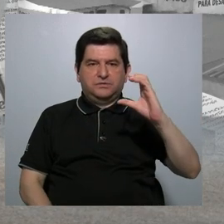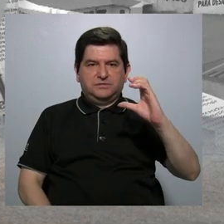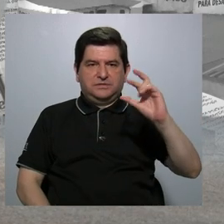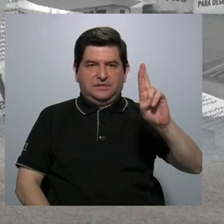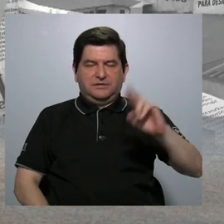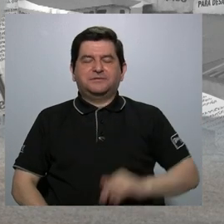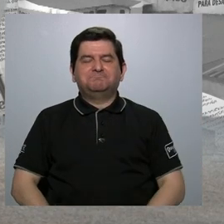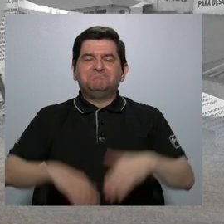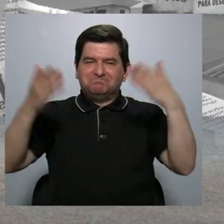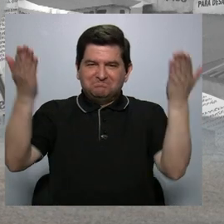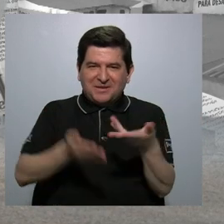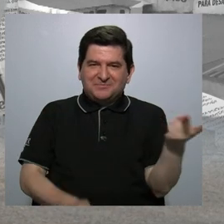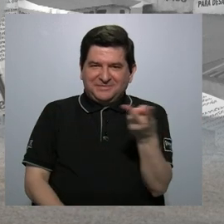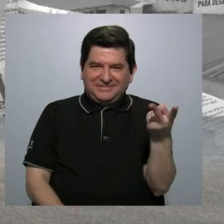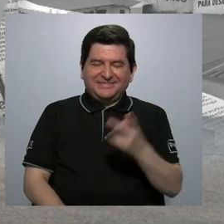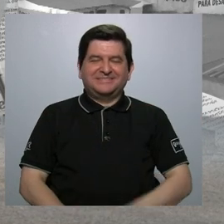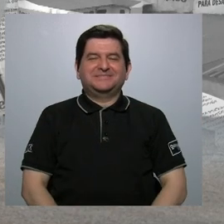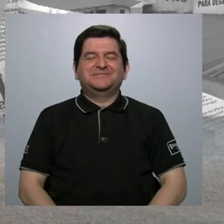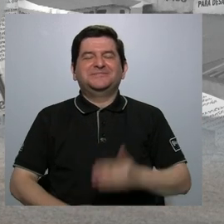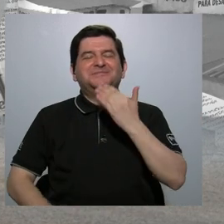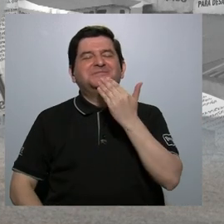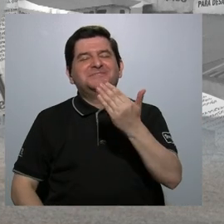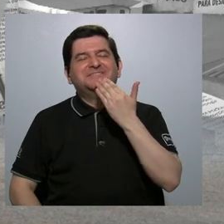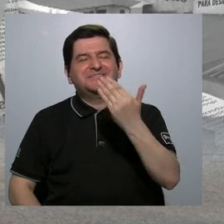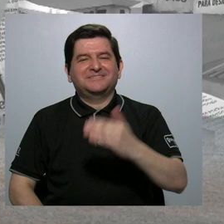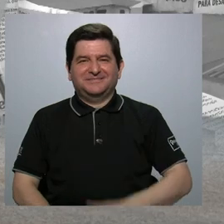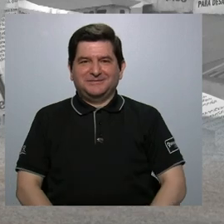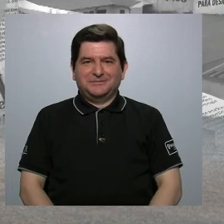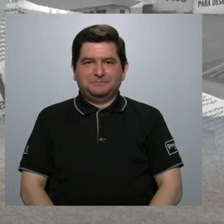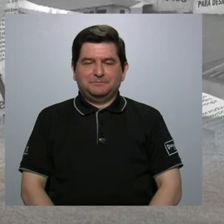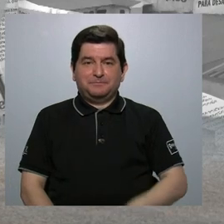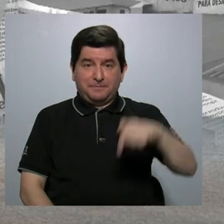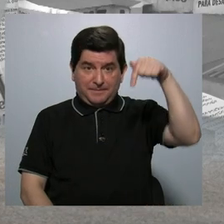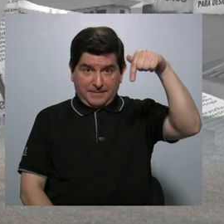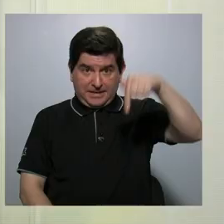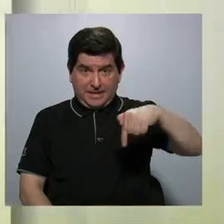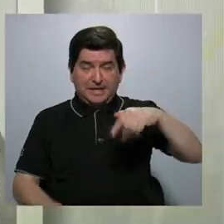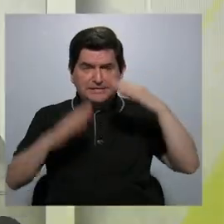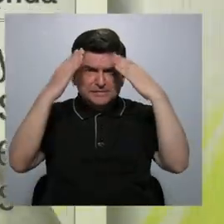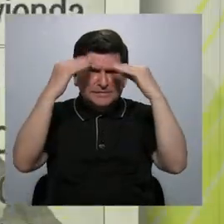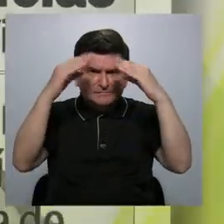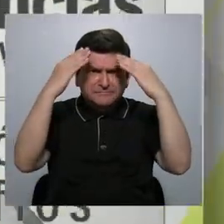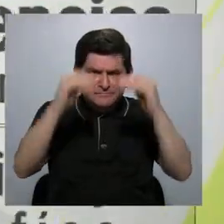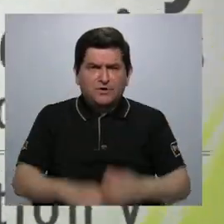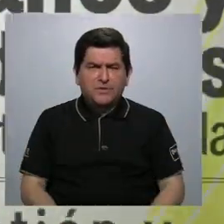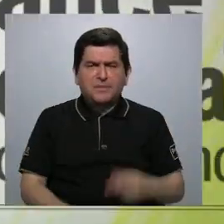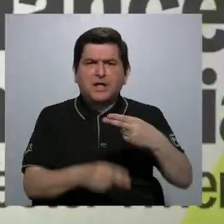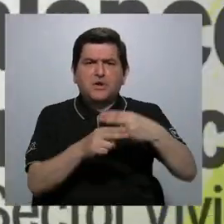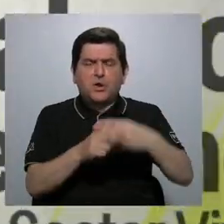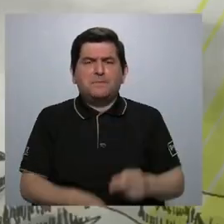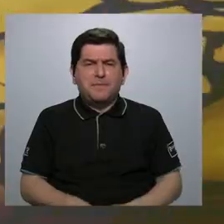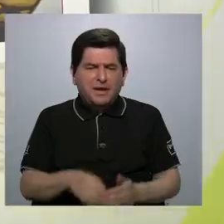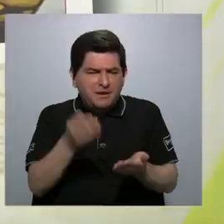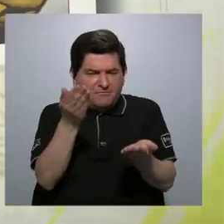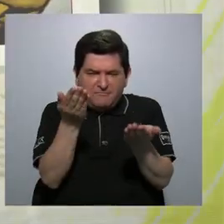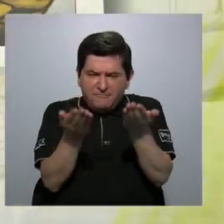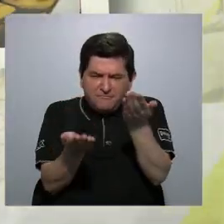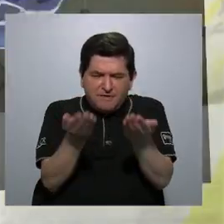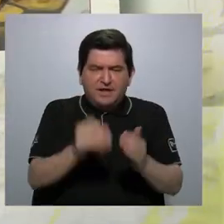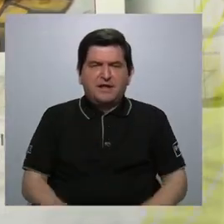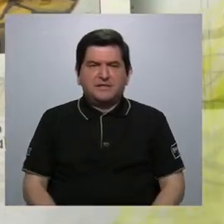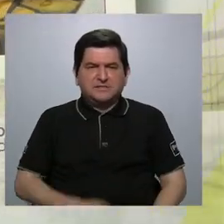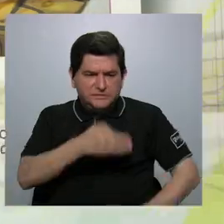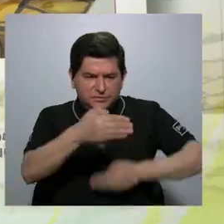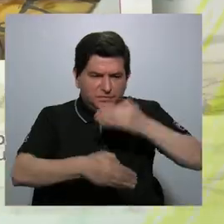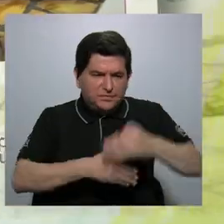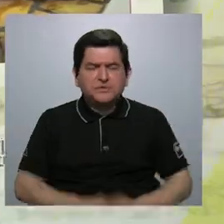Rica. Bienvenida a las dos. Muchas gracias. Bueno, este informe lleva por nombre Balance,